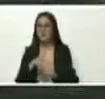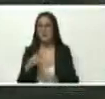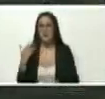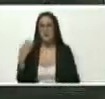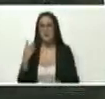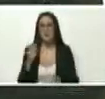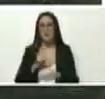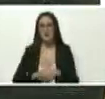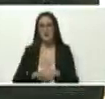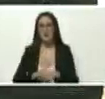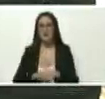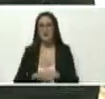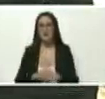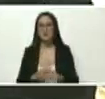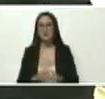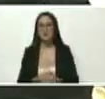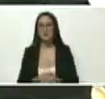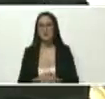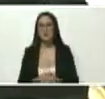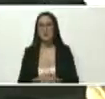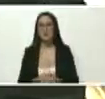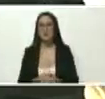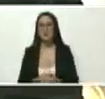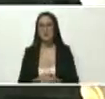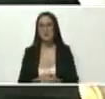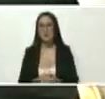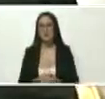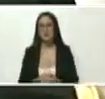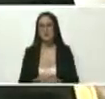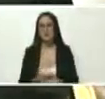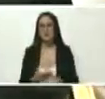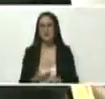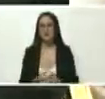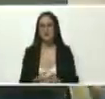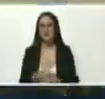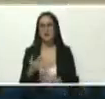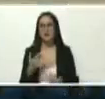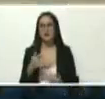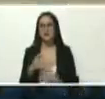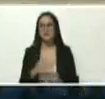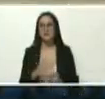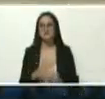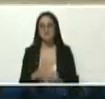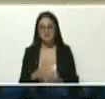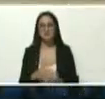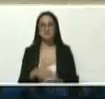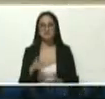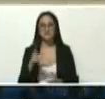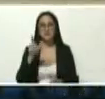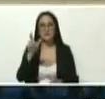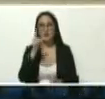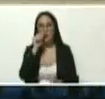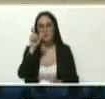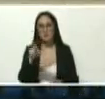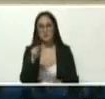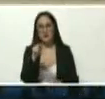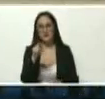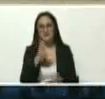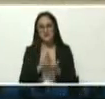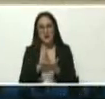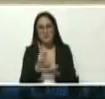muchas etapas. Ahí recordábamos a nuestro hermano Mohamed Barkindo,